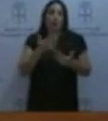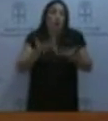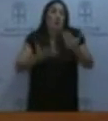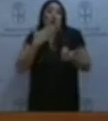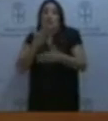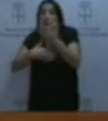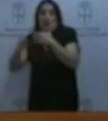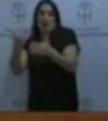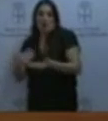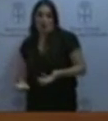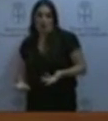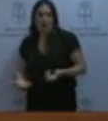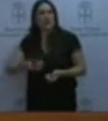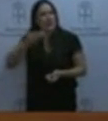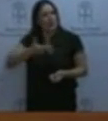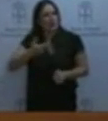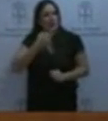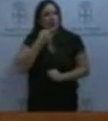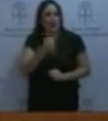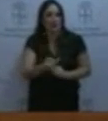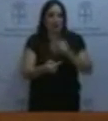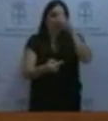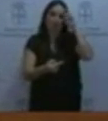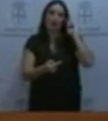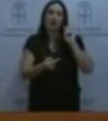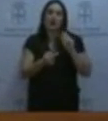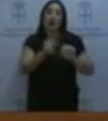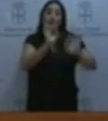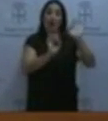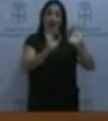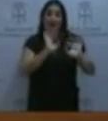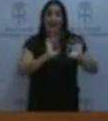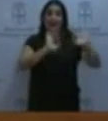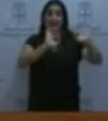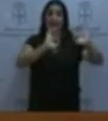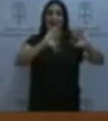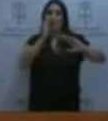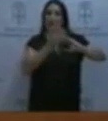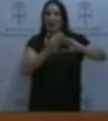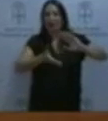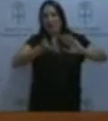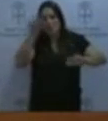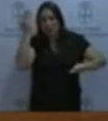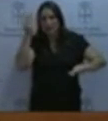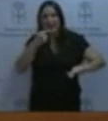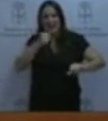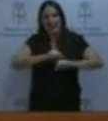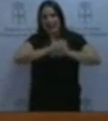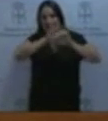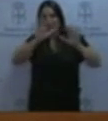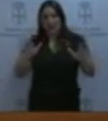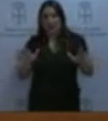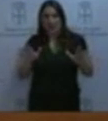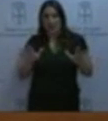discapacidad. Es importante señalar que más de la mitad de este porcentaje dice de manera explícita que uno de los